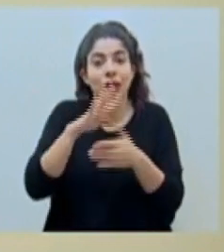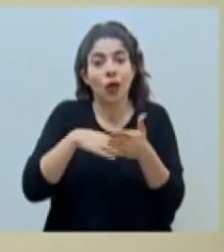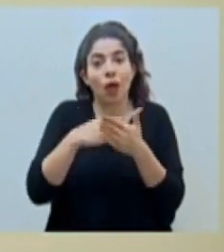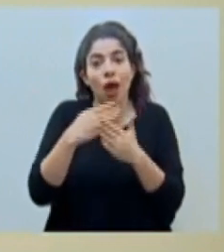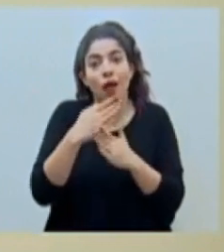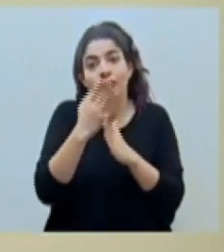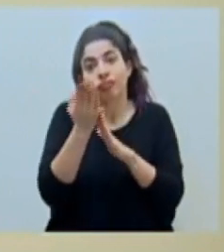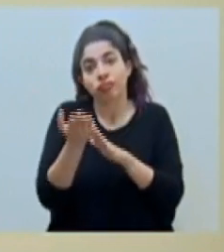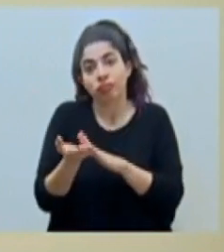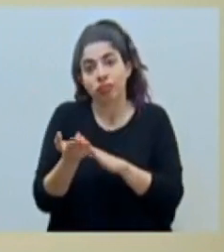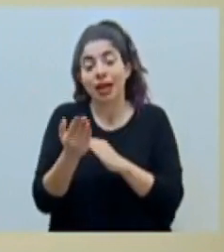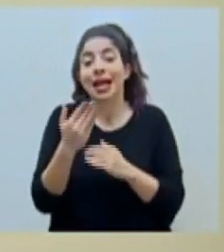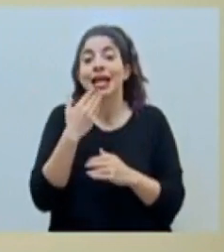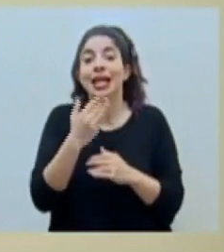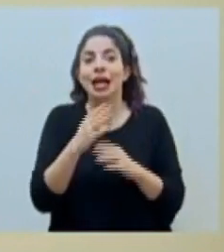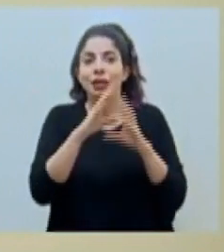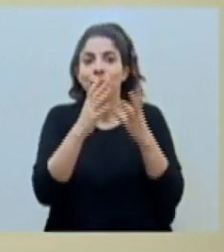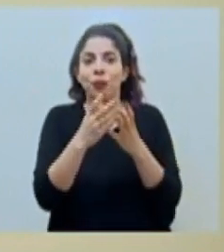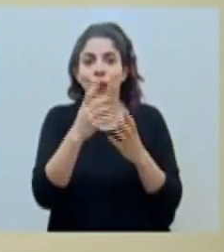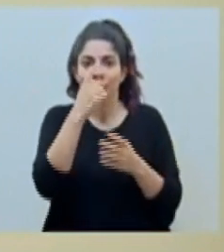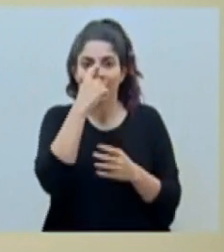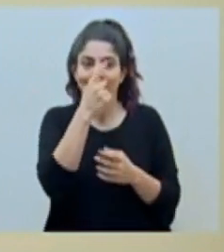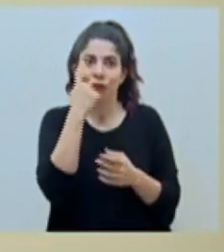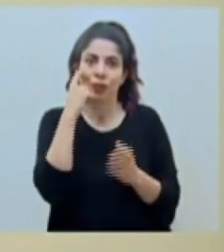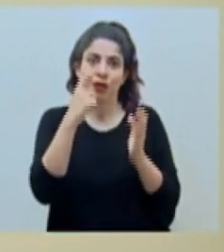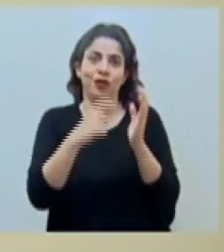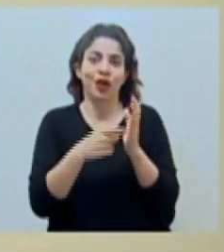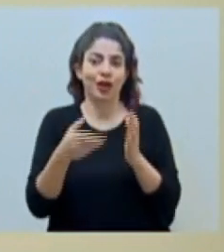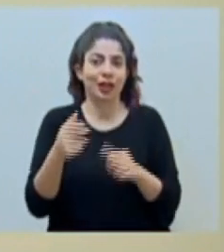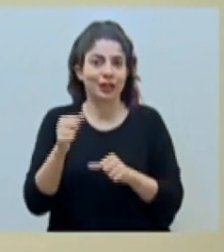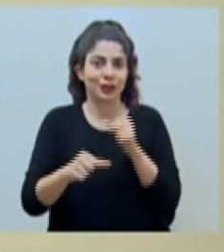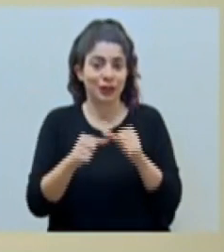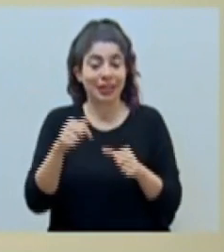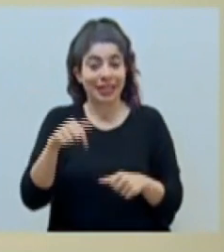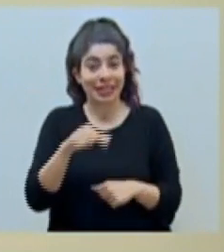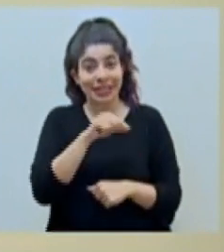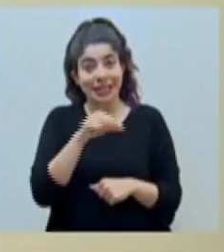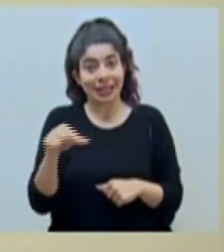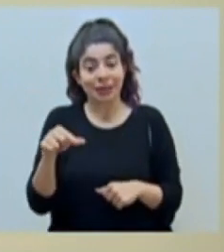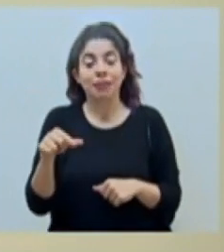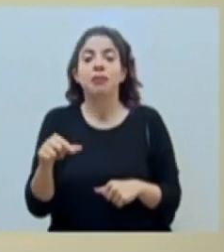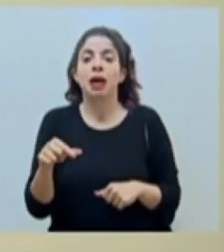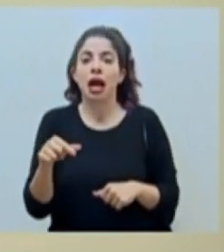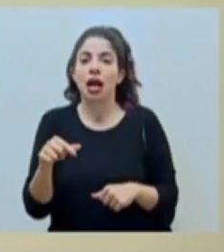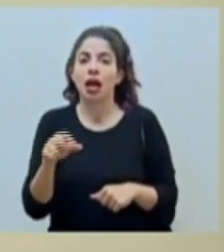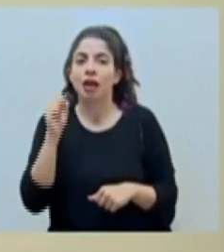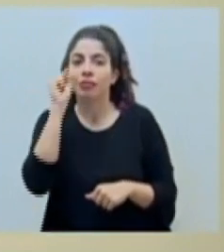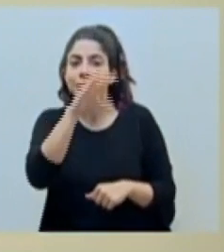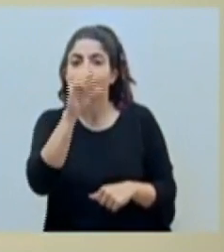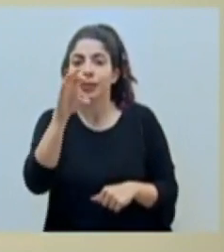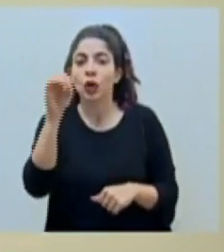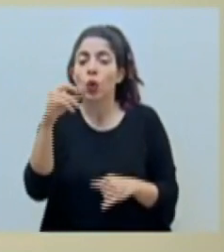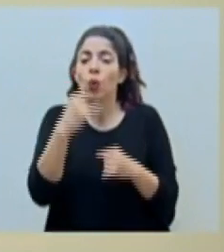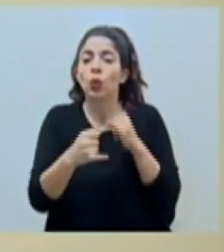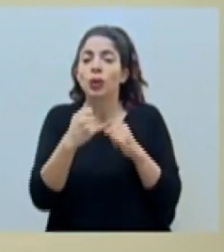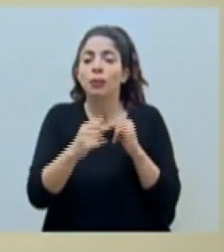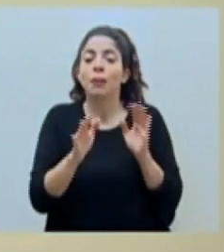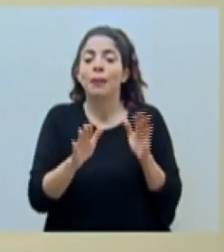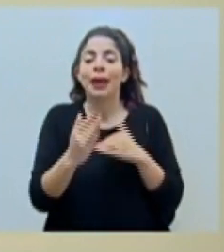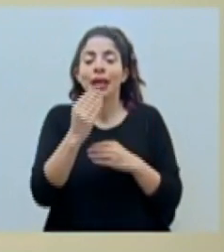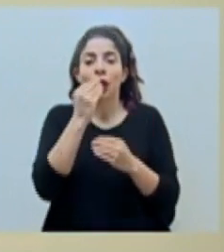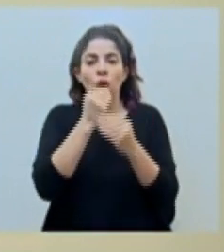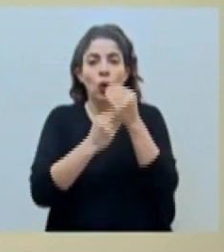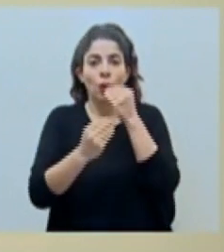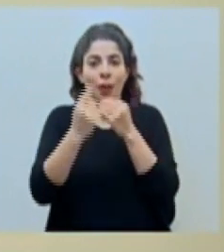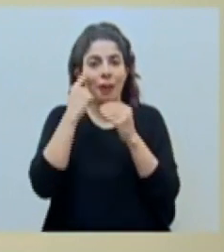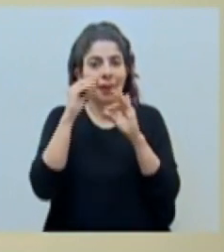y gracias a Mundo Escazú por ese reconocimiento. Precisamente esta semana estamos entregando los últimos ya paquetes de